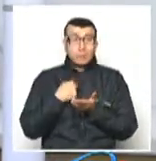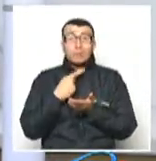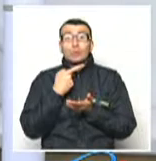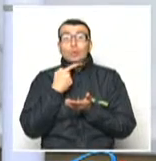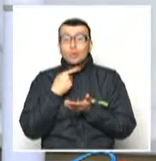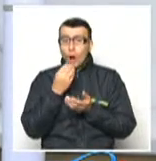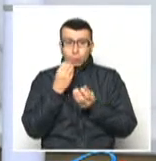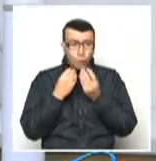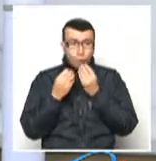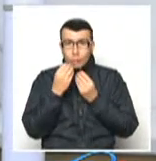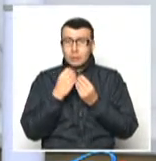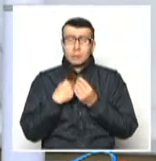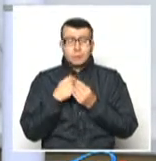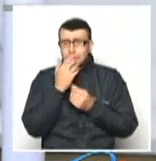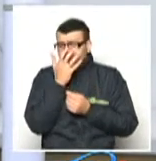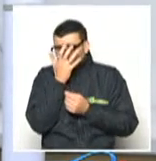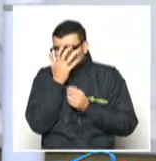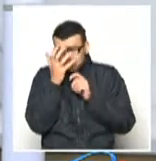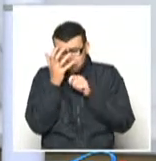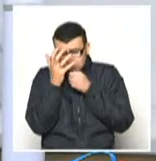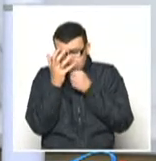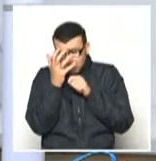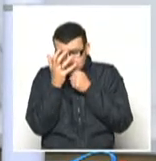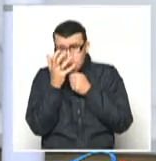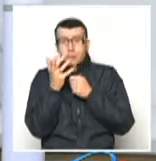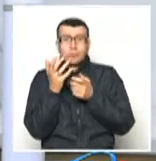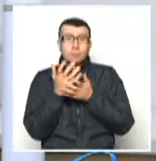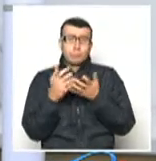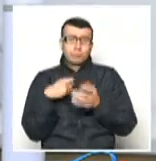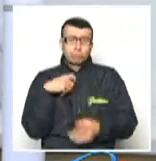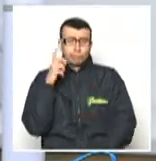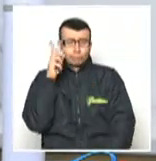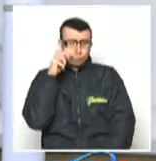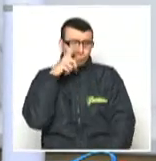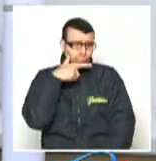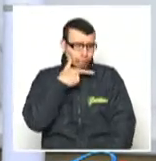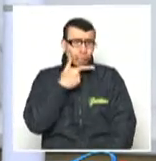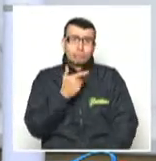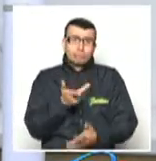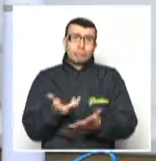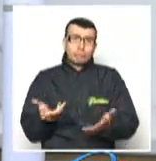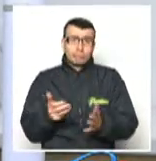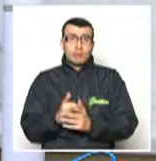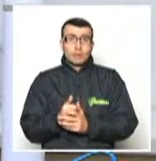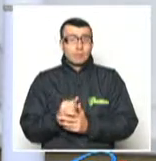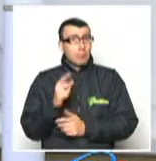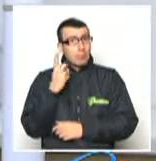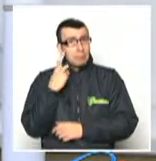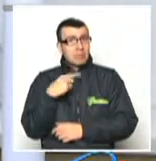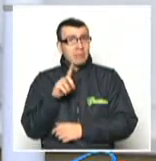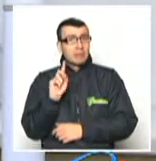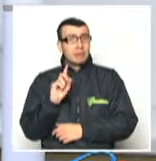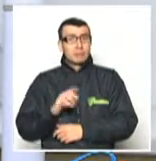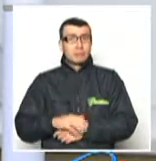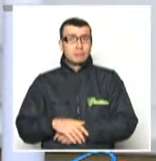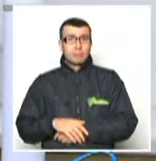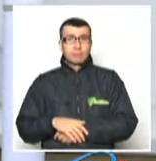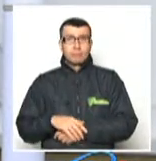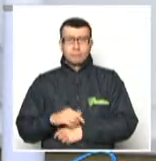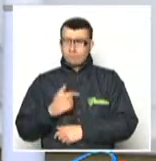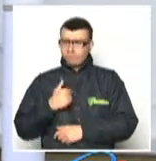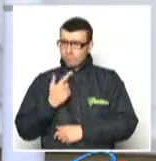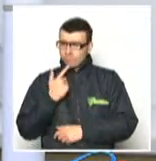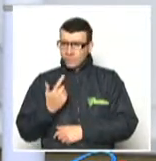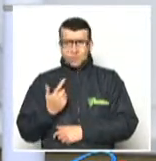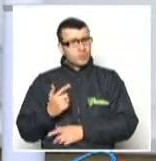comer. Todo eso me daba mucha, mucha tristeza. Un día dije, no